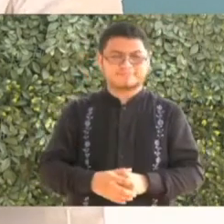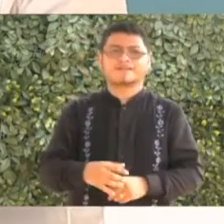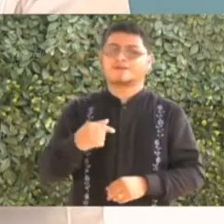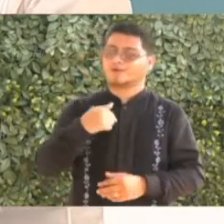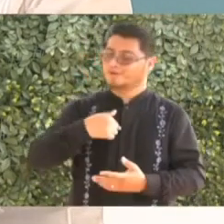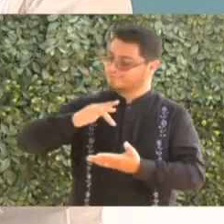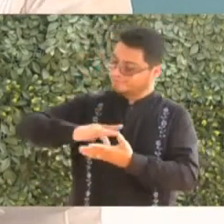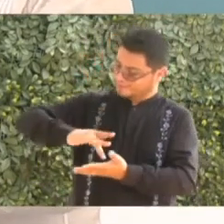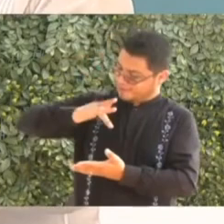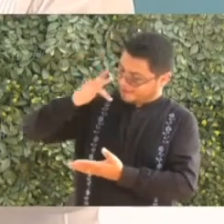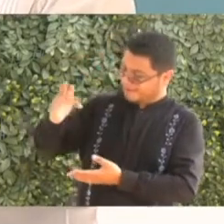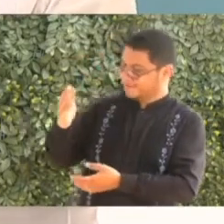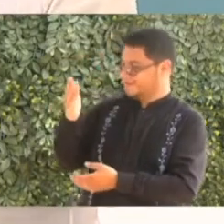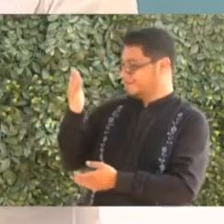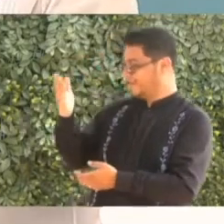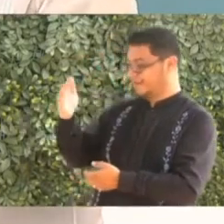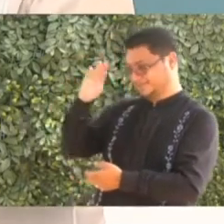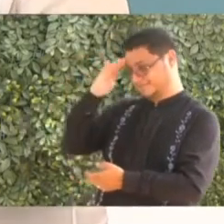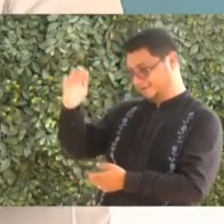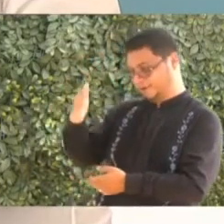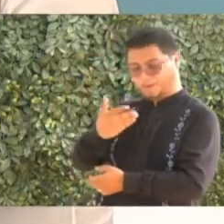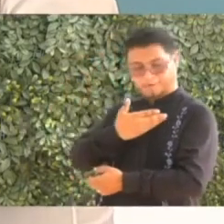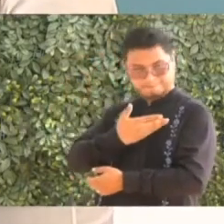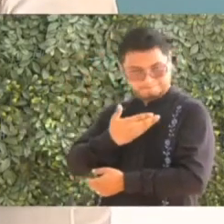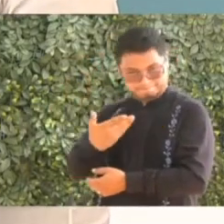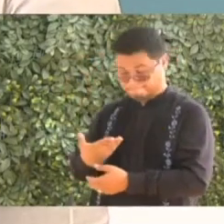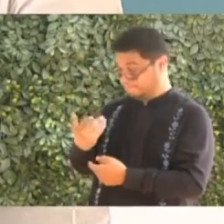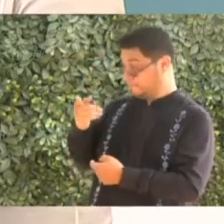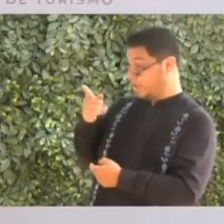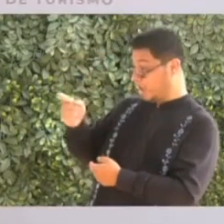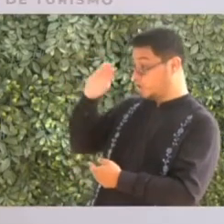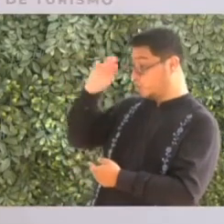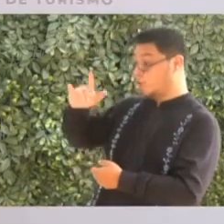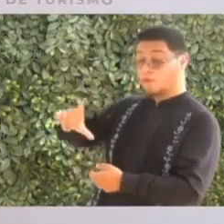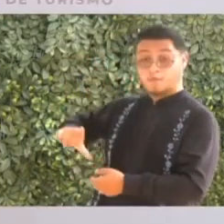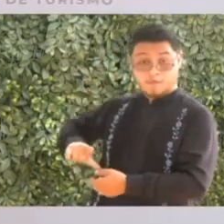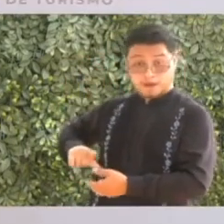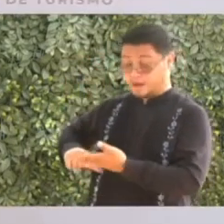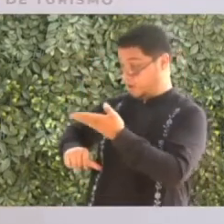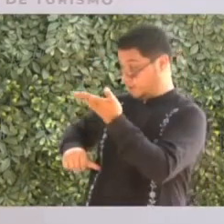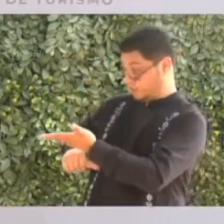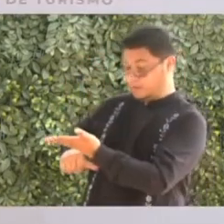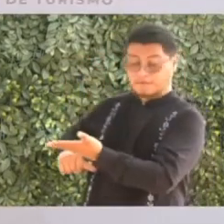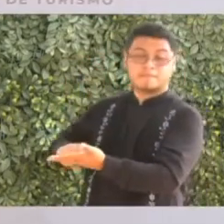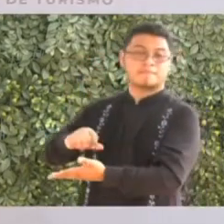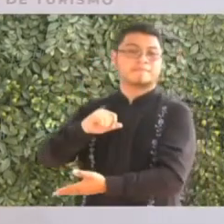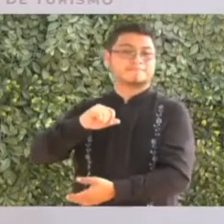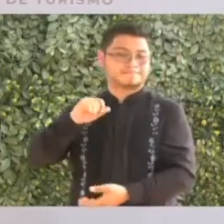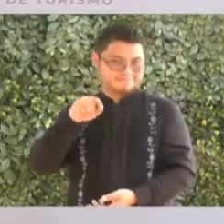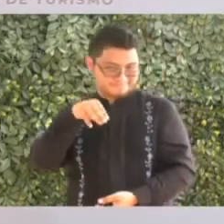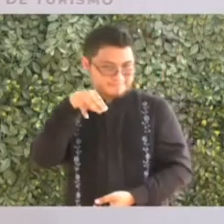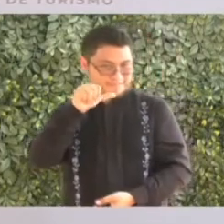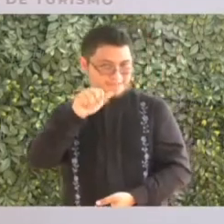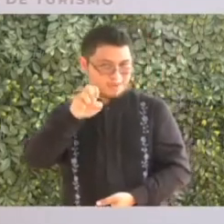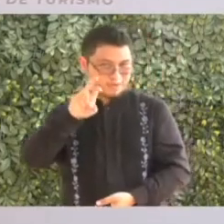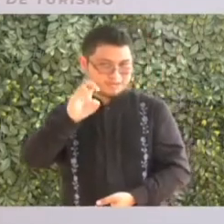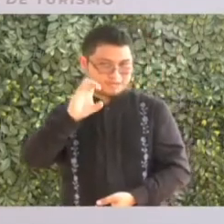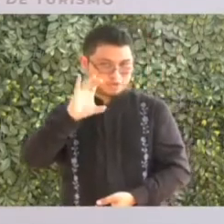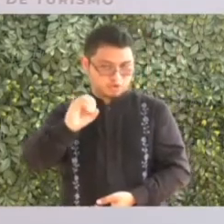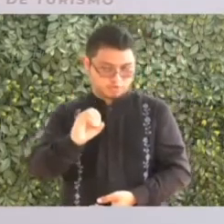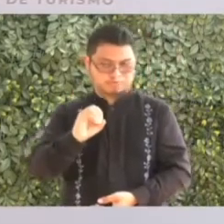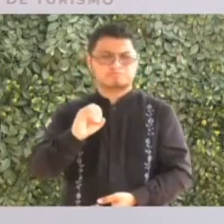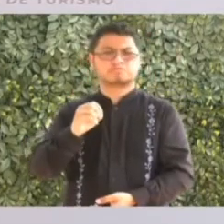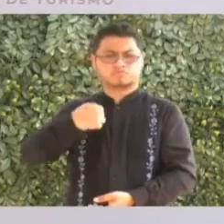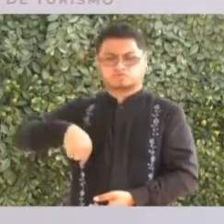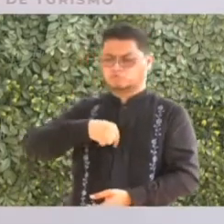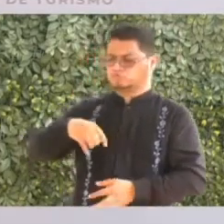mucho al gobernador Mauricio Vila, porque estamos trabajando